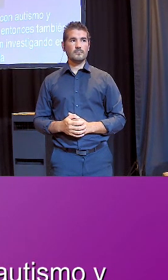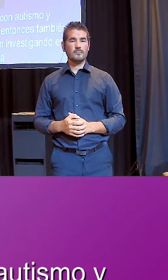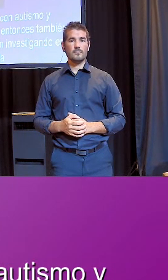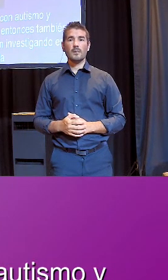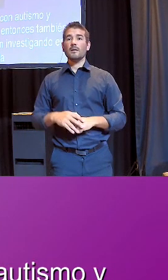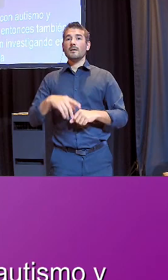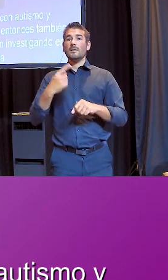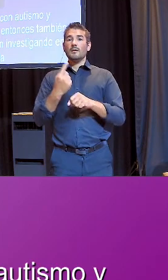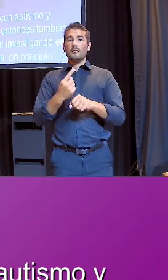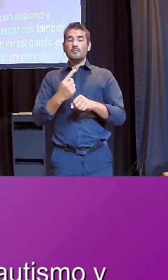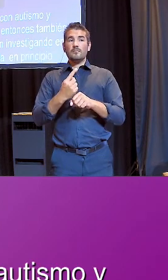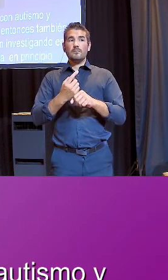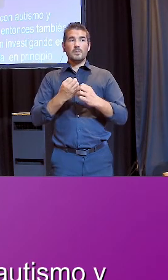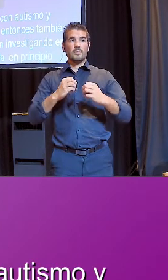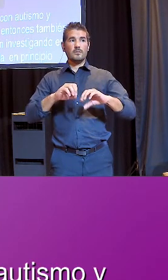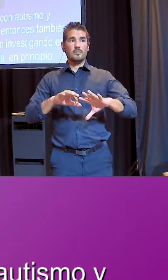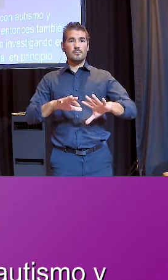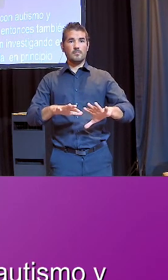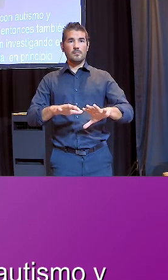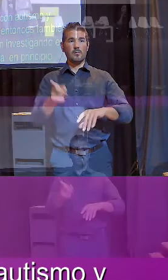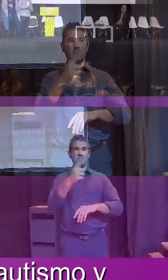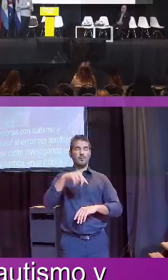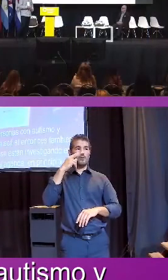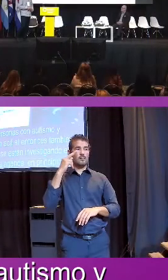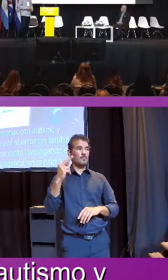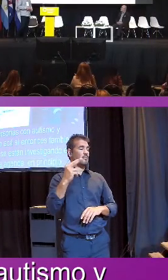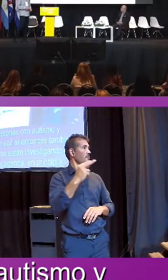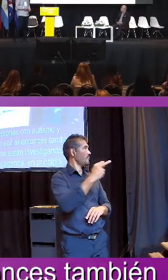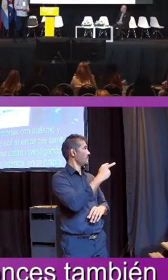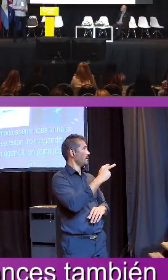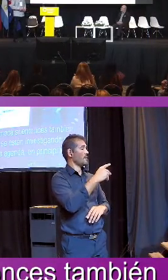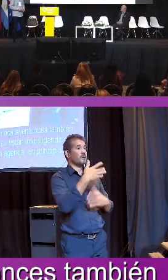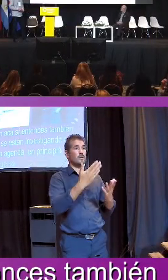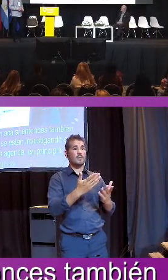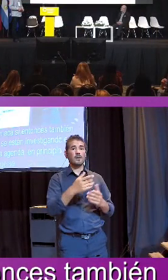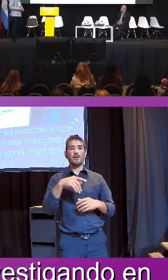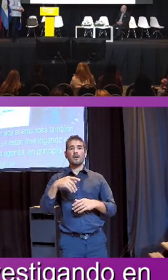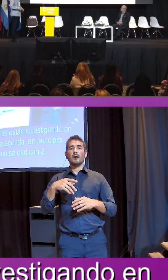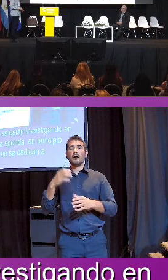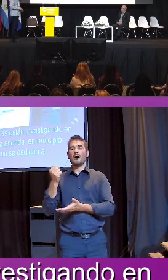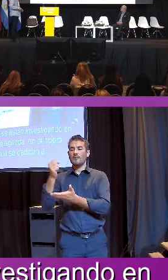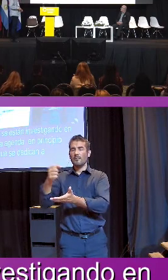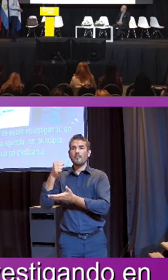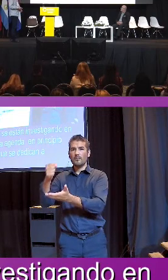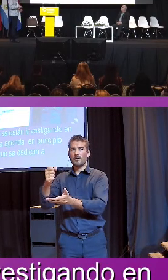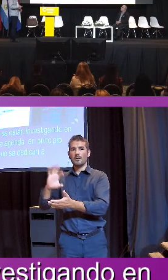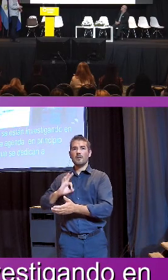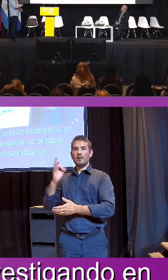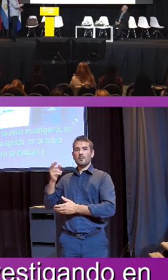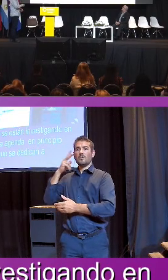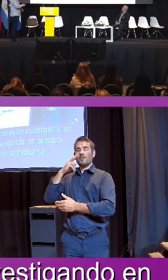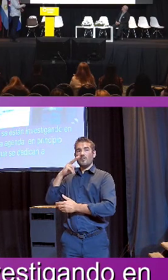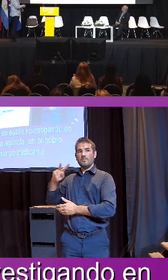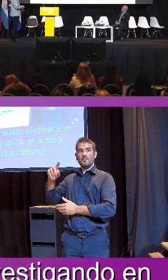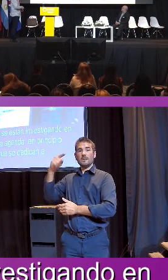En principio, fíjense cómo subieron los fondos que se dedican a investigación desde 2007 a esta parte, ¿sí?